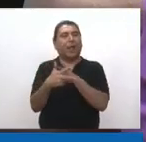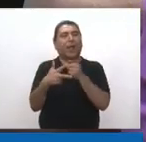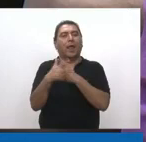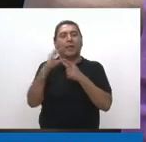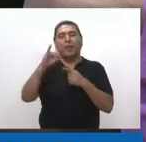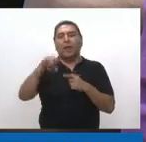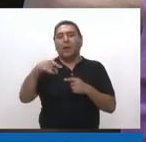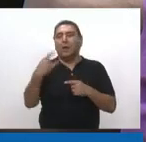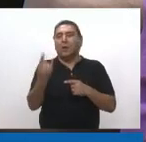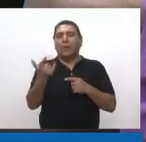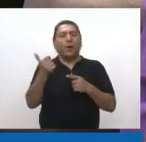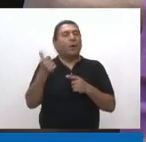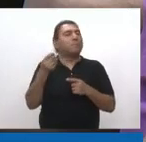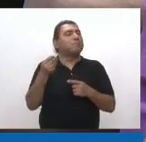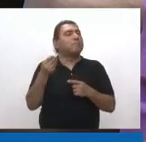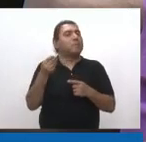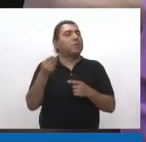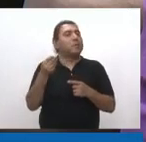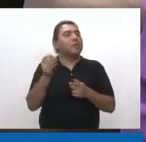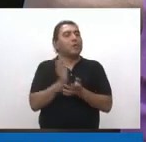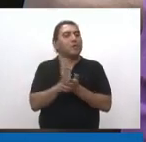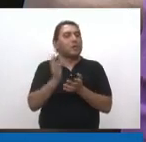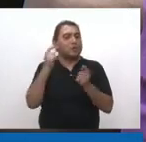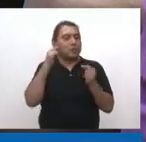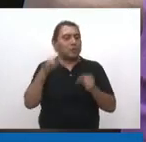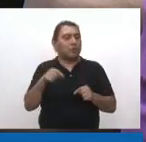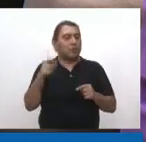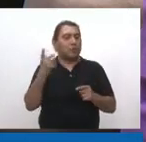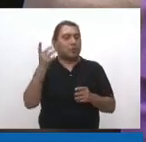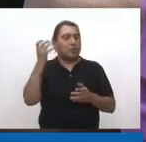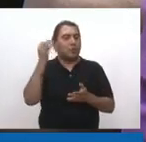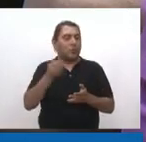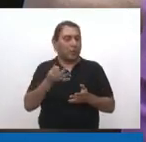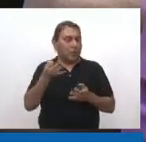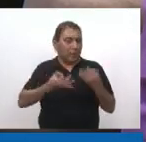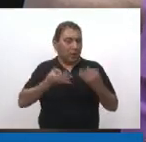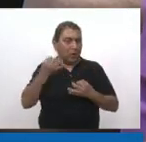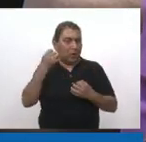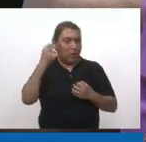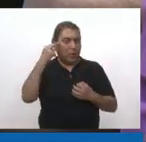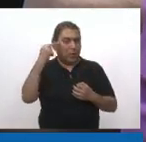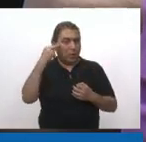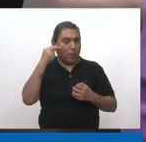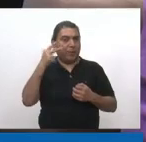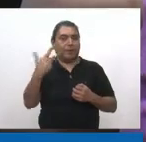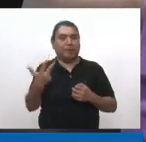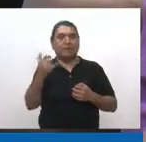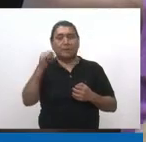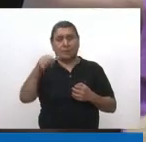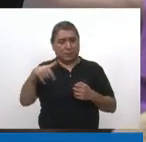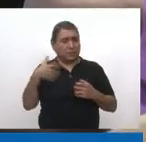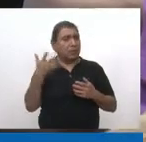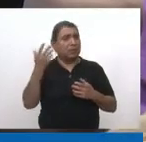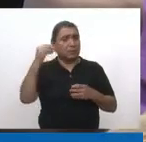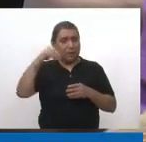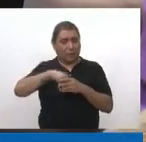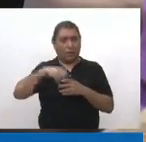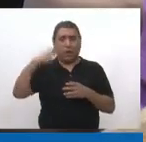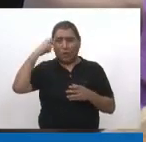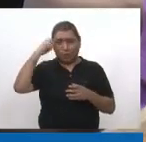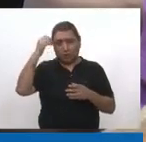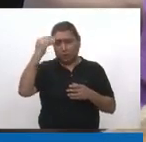urgencia como instituto jurídico previsto en el 99.3. Por supuesto que es constitucional, está en la